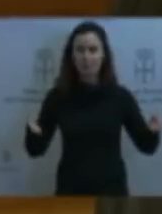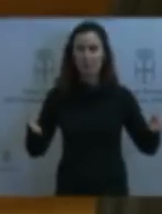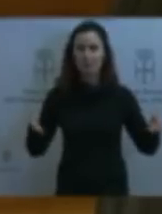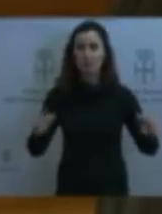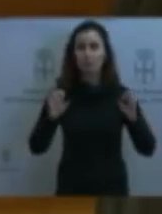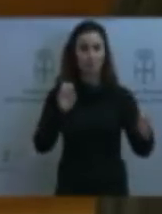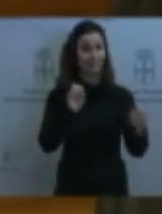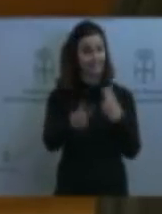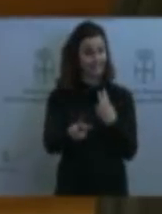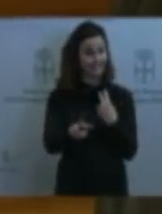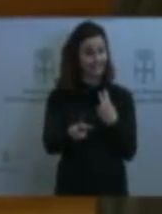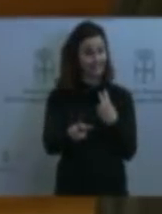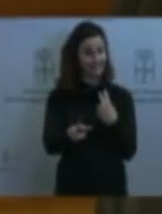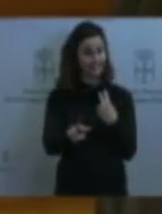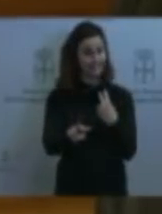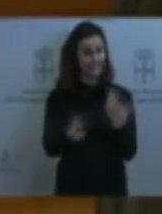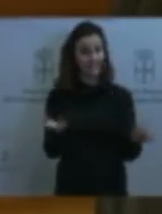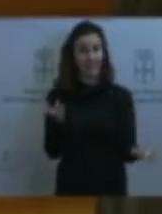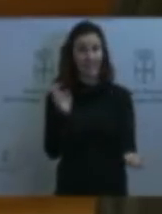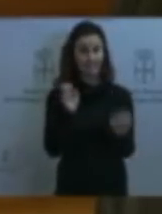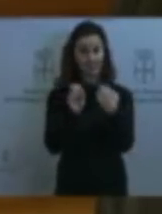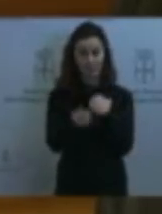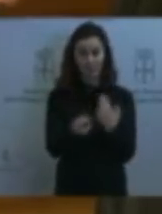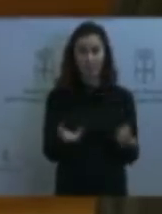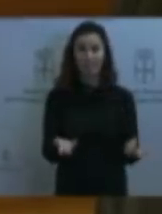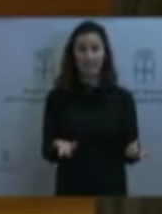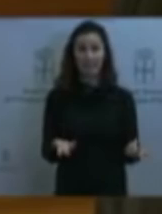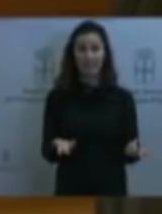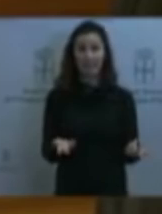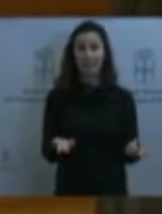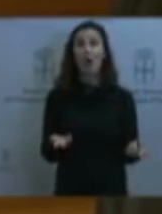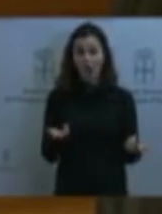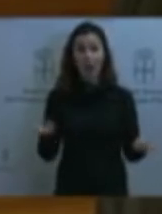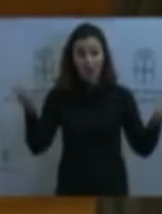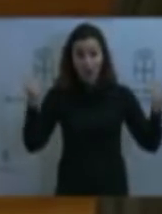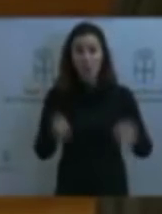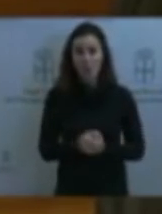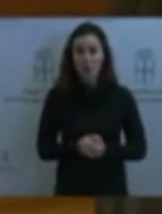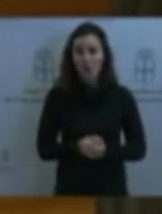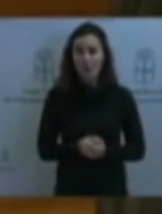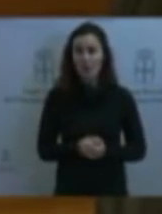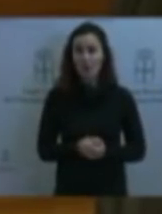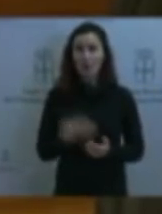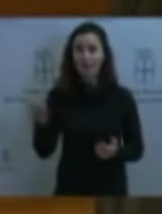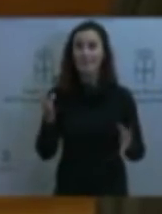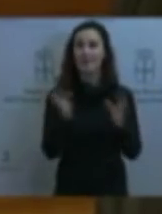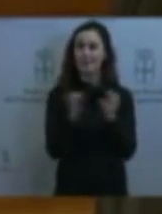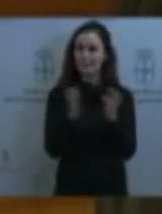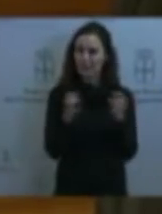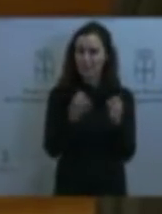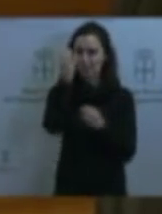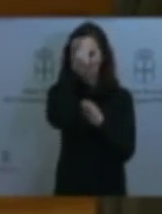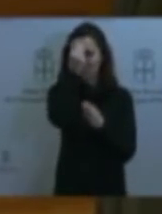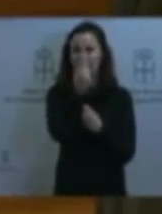una autovía. Eso es, claro, pero sea usted ambicioso, plantéese, es decir, oiga, ¿de qué está hablando? ¿Qué es lo que me